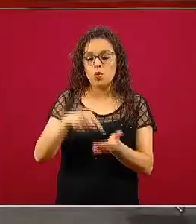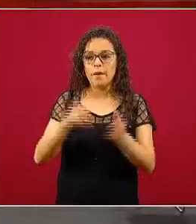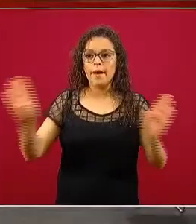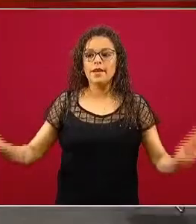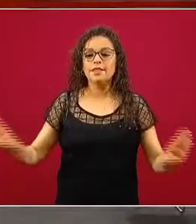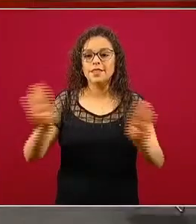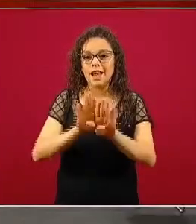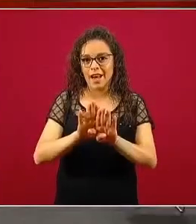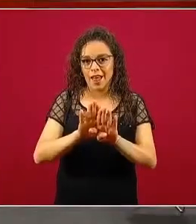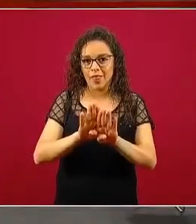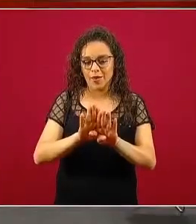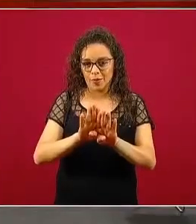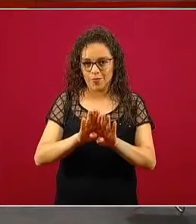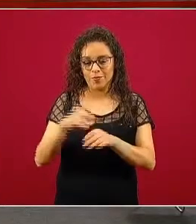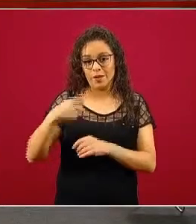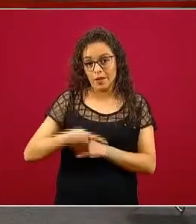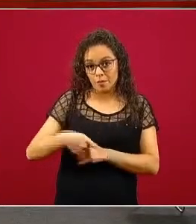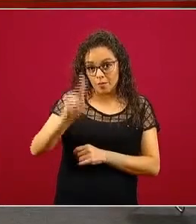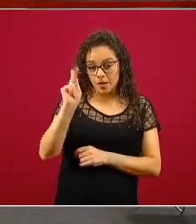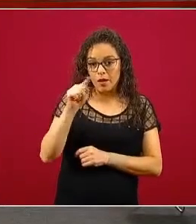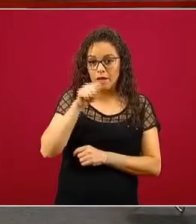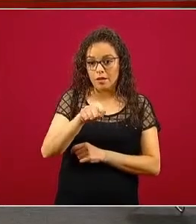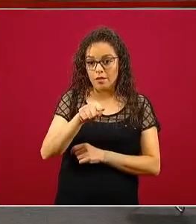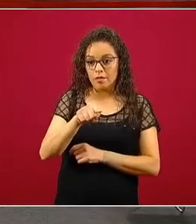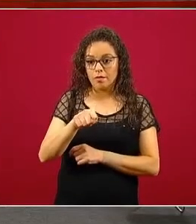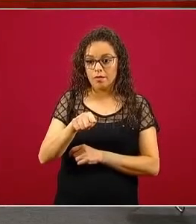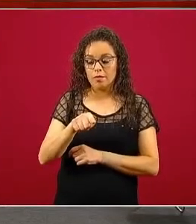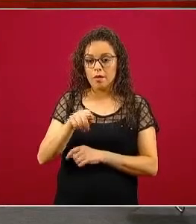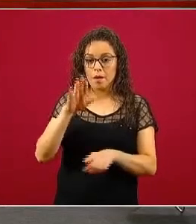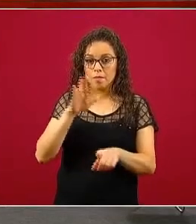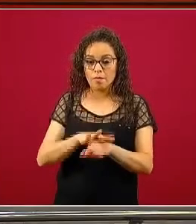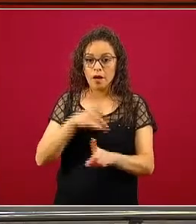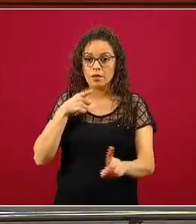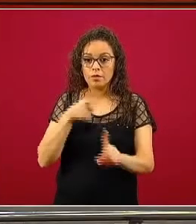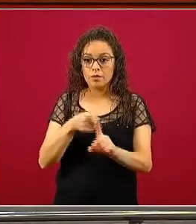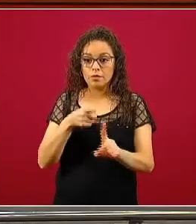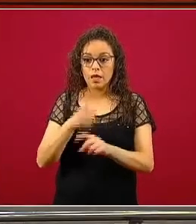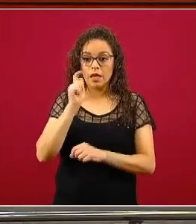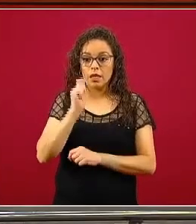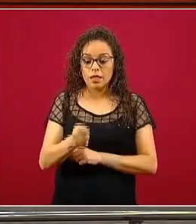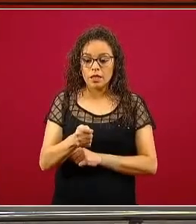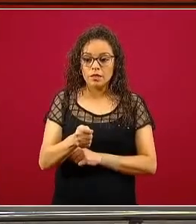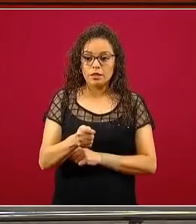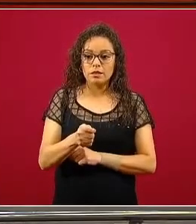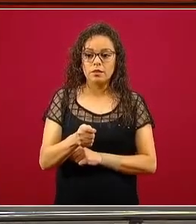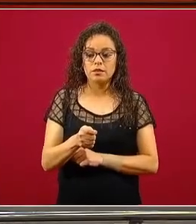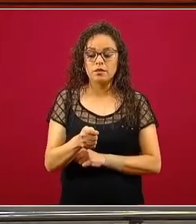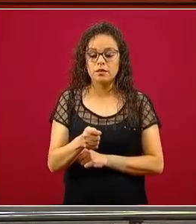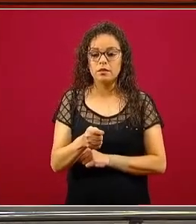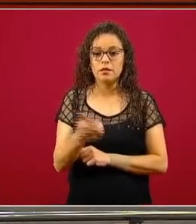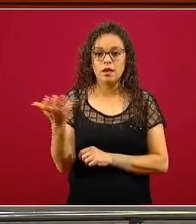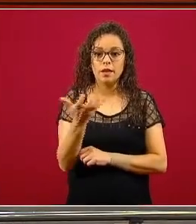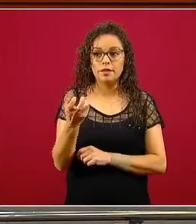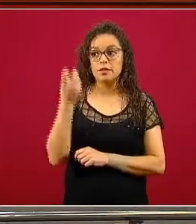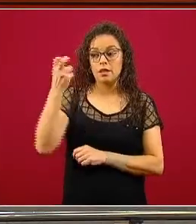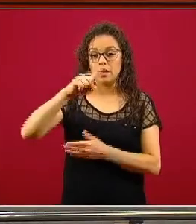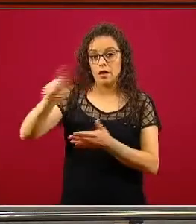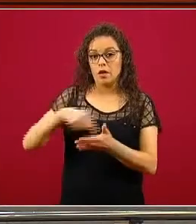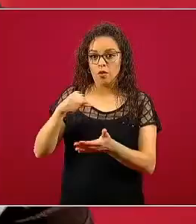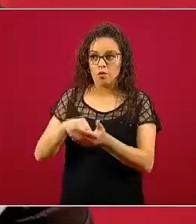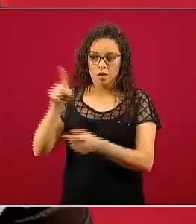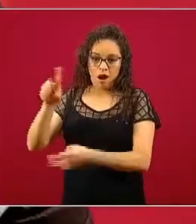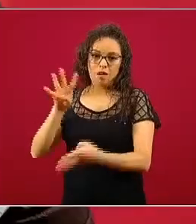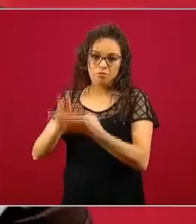ejemplo, pero dado la especificación de las dinámicas que se llevan a cabo dentro de estos